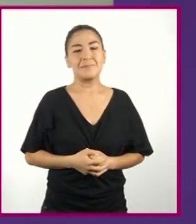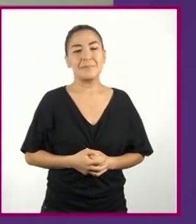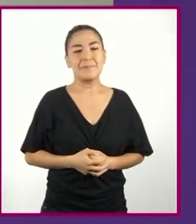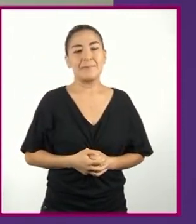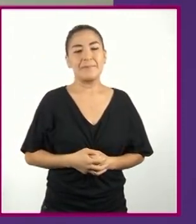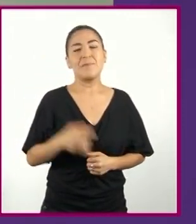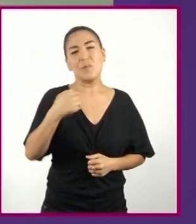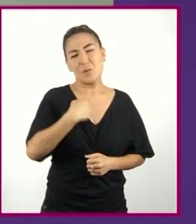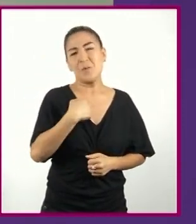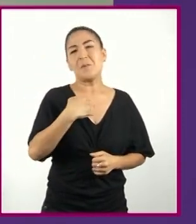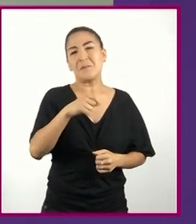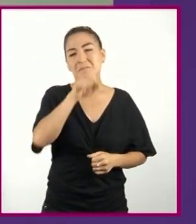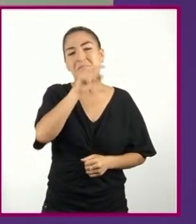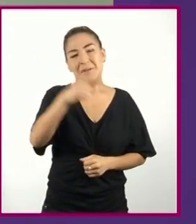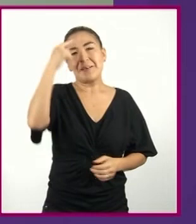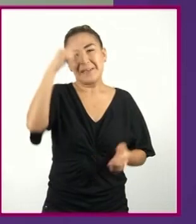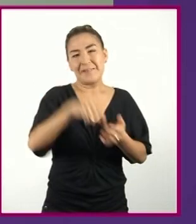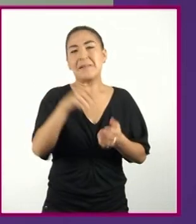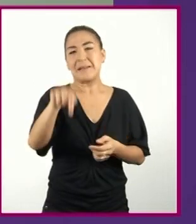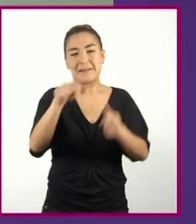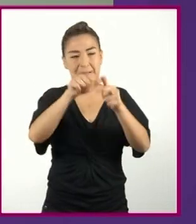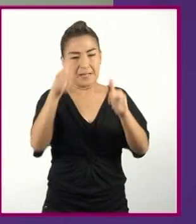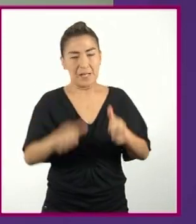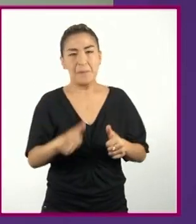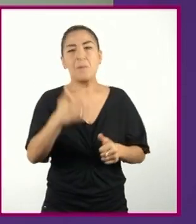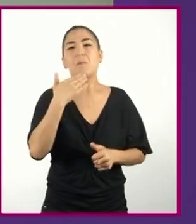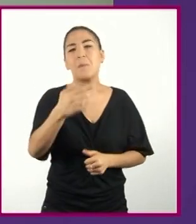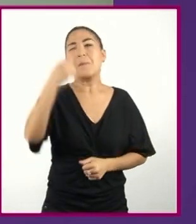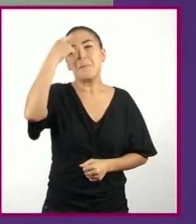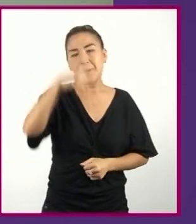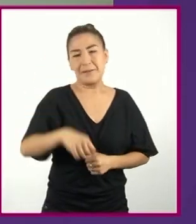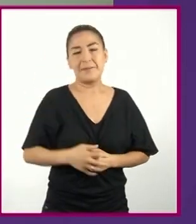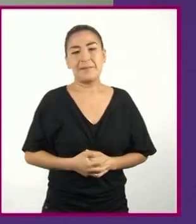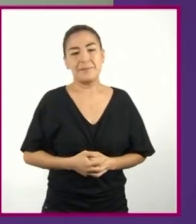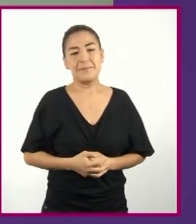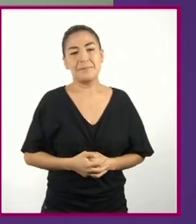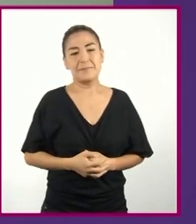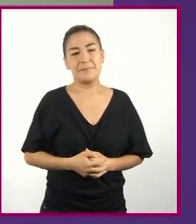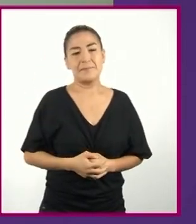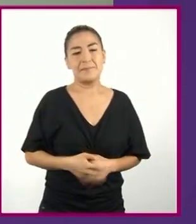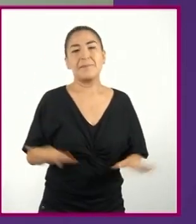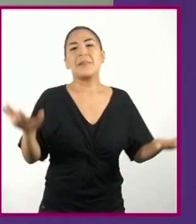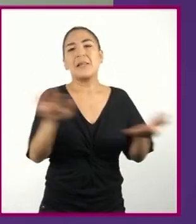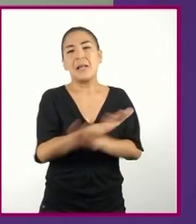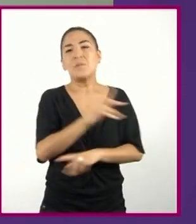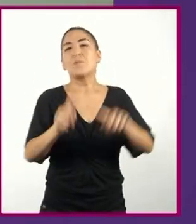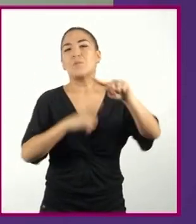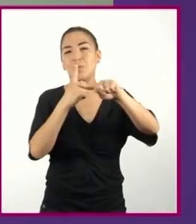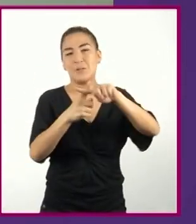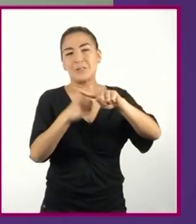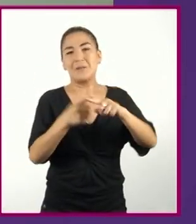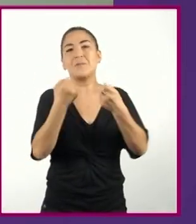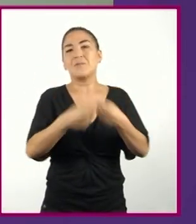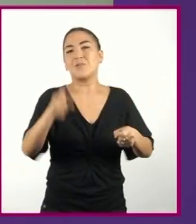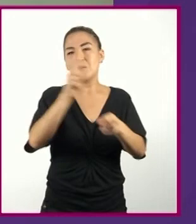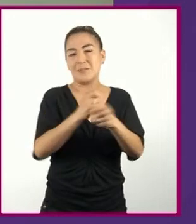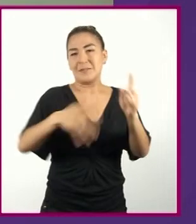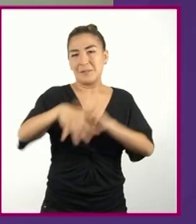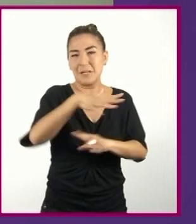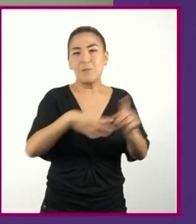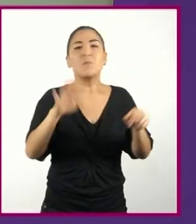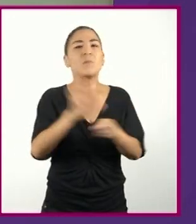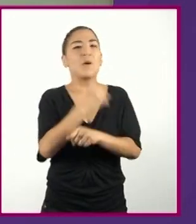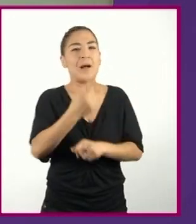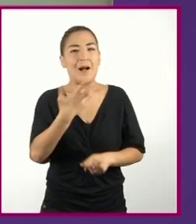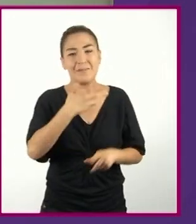También creo que las artes pueden ser un buen elemento para hacer cambios positivos en la sociedad, ya que existen muchas